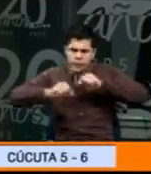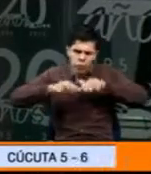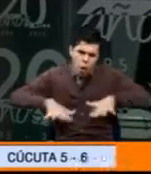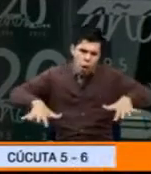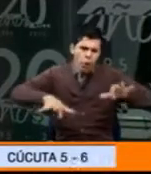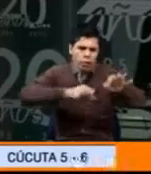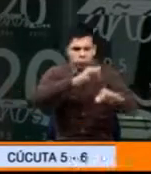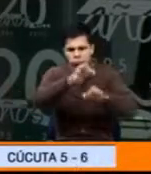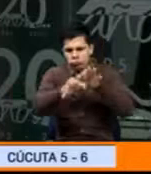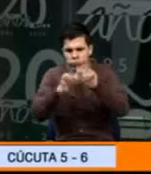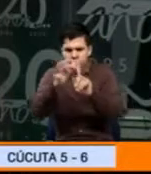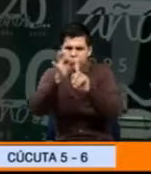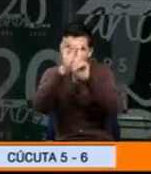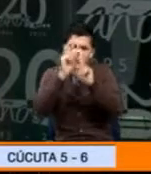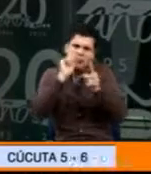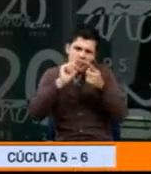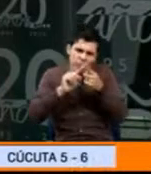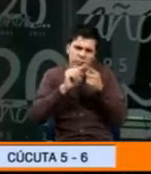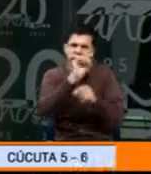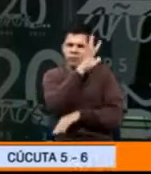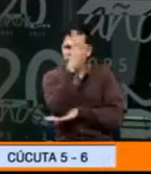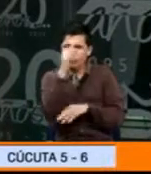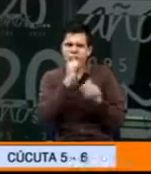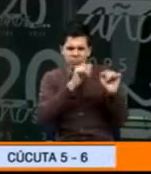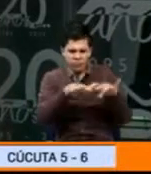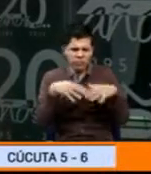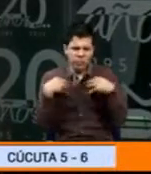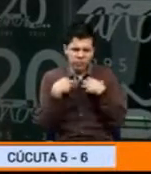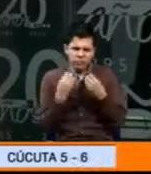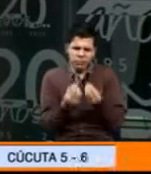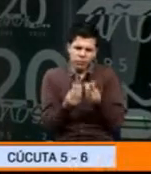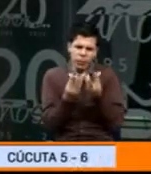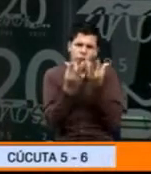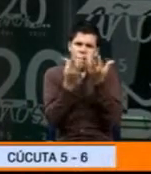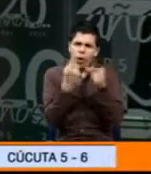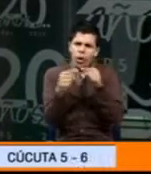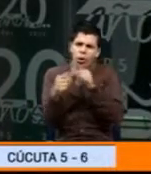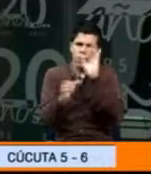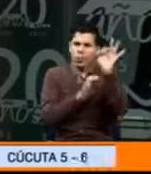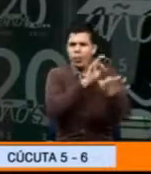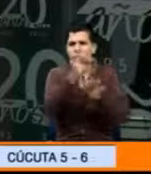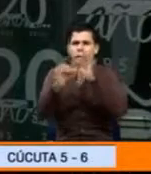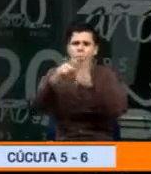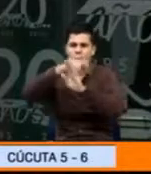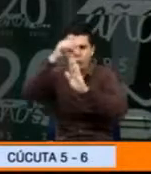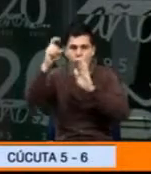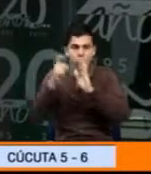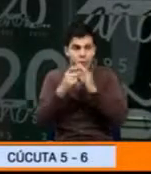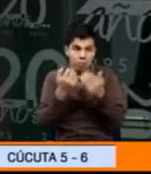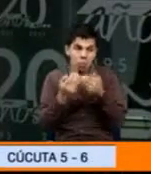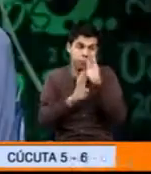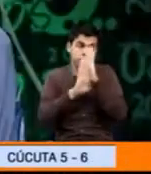tomado medidas especiales como el ecoturismo? ¿Esto ha evolucionado y se tienen controles